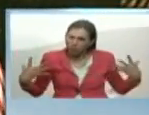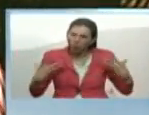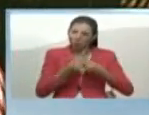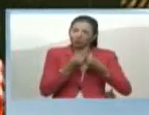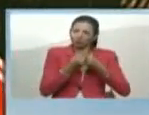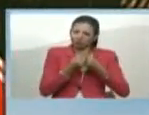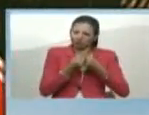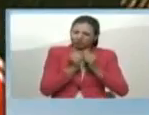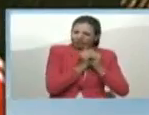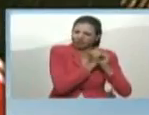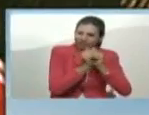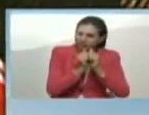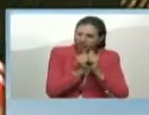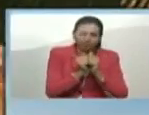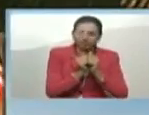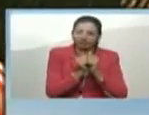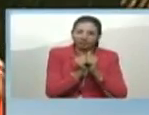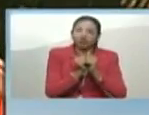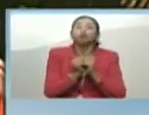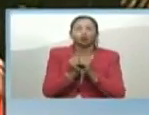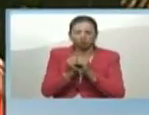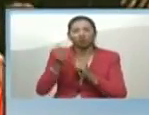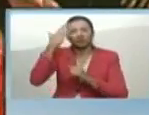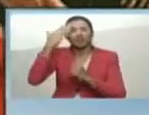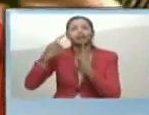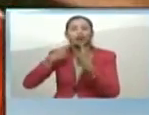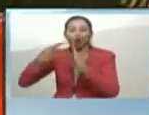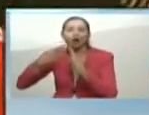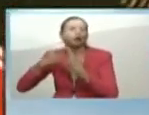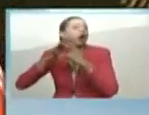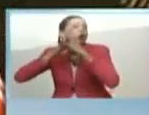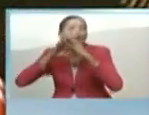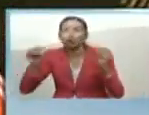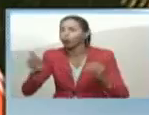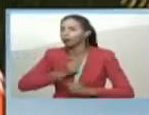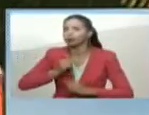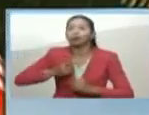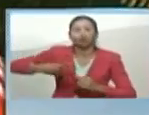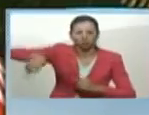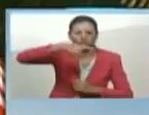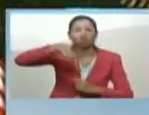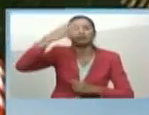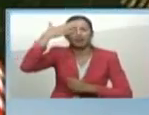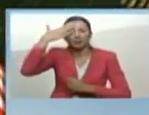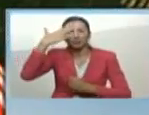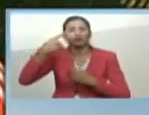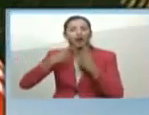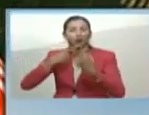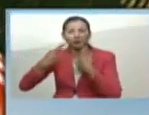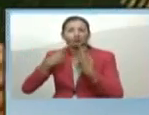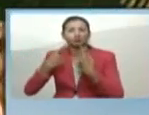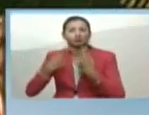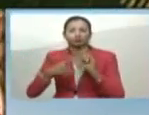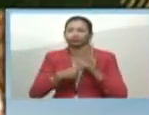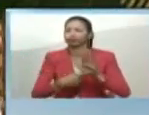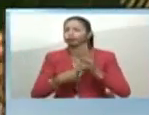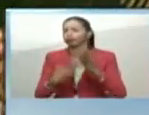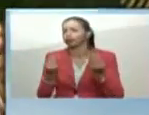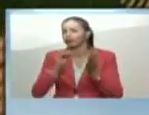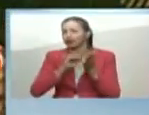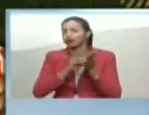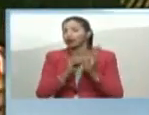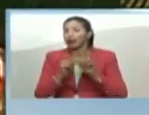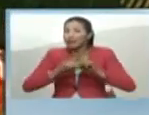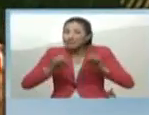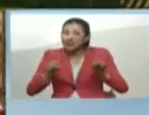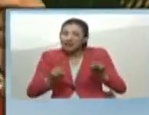yo sé dialogar con todo el mundo y sabemos nosotros dialogar lo hemos demostrado mil veces pero los puntos